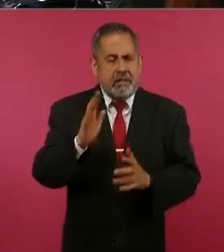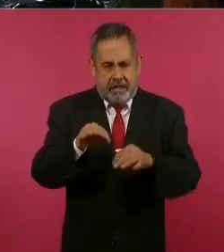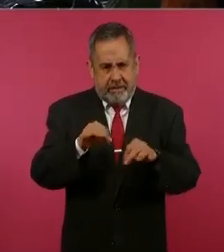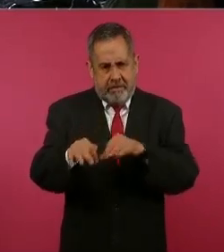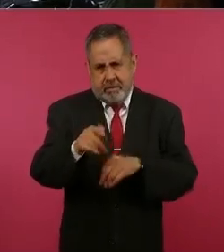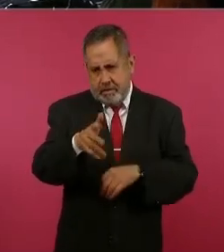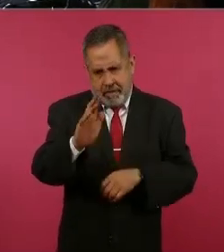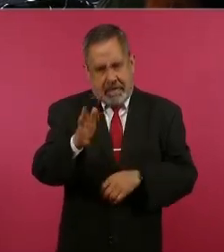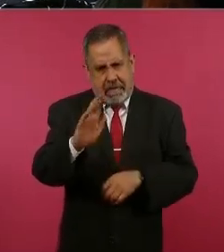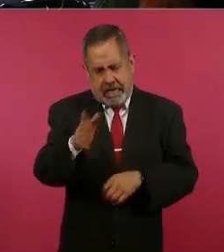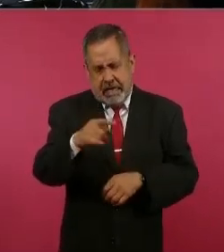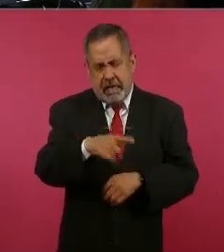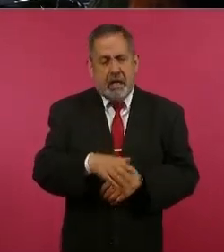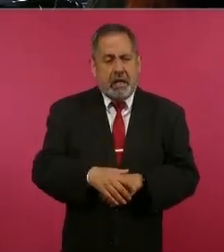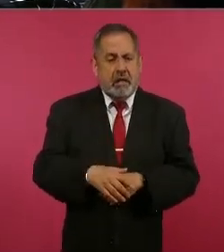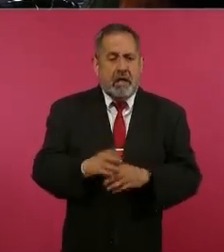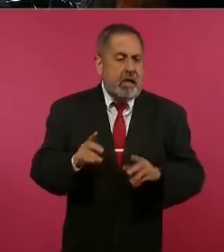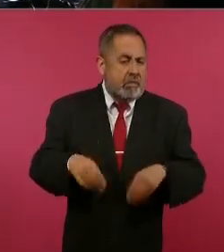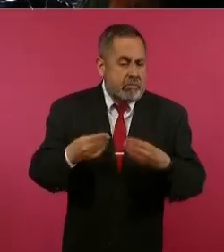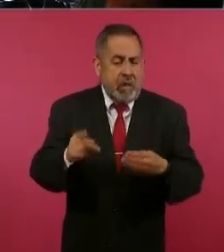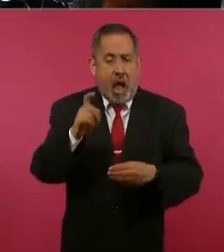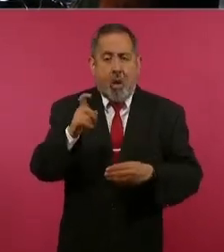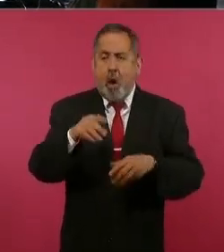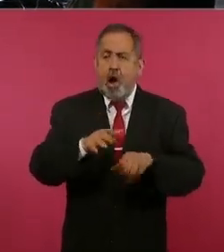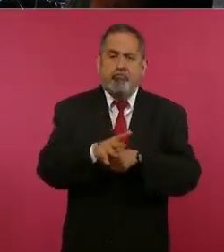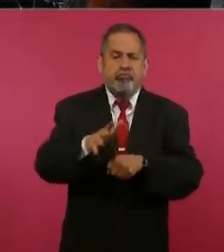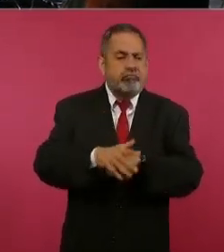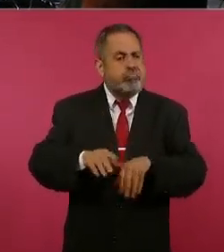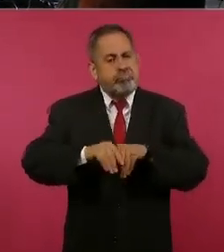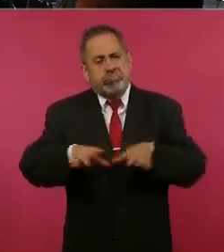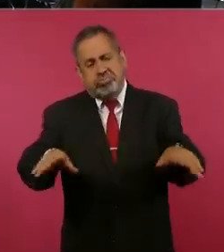sobre disponibilidad de agua